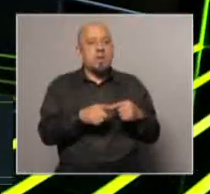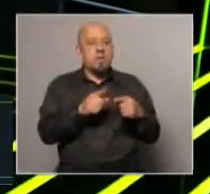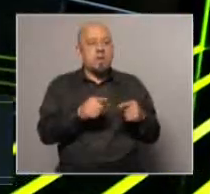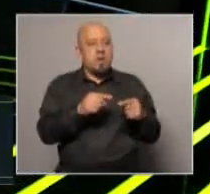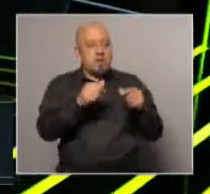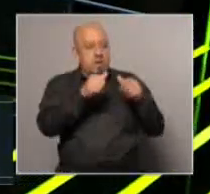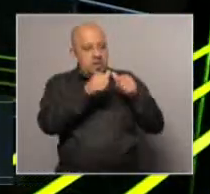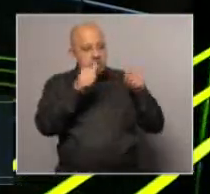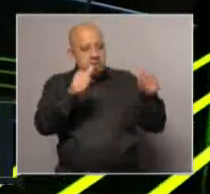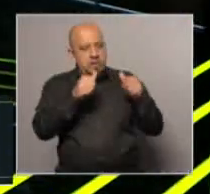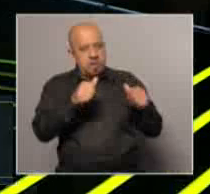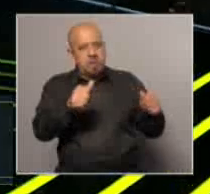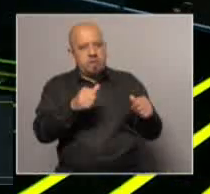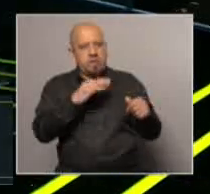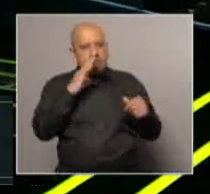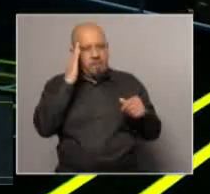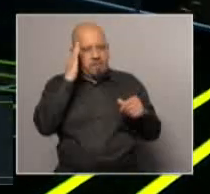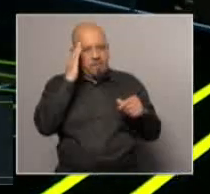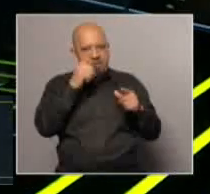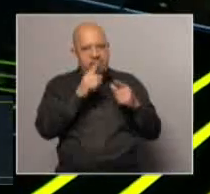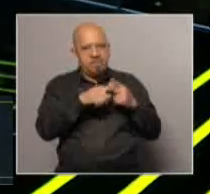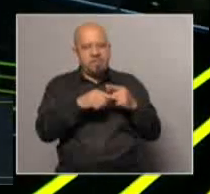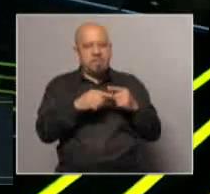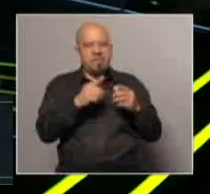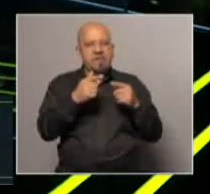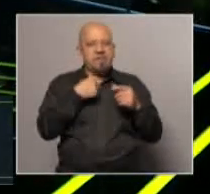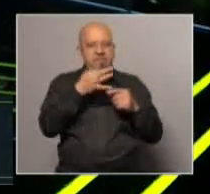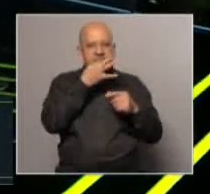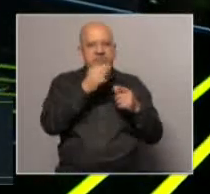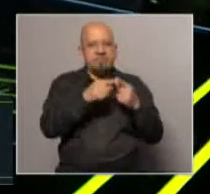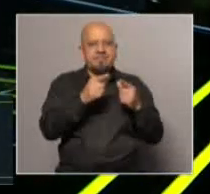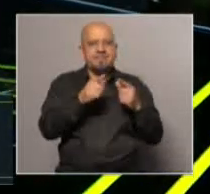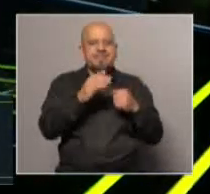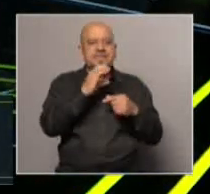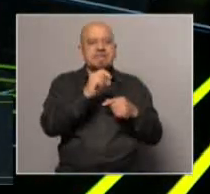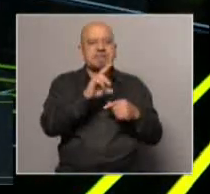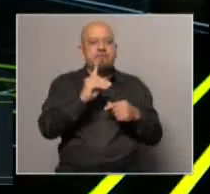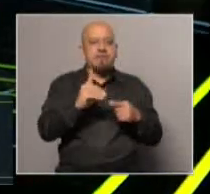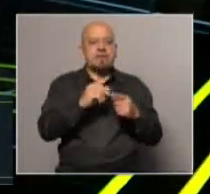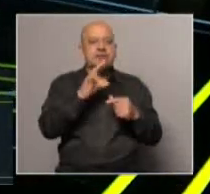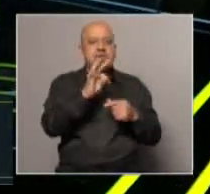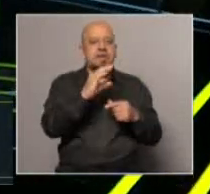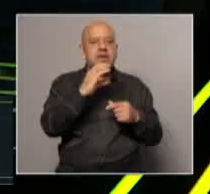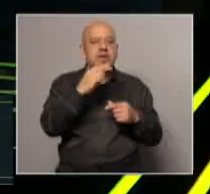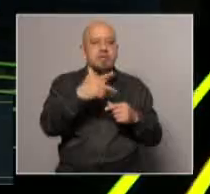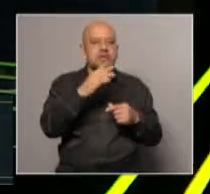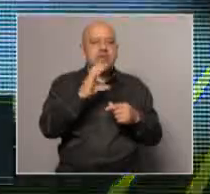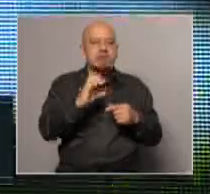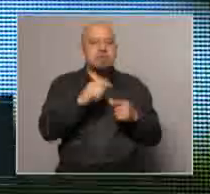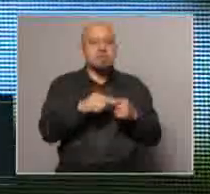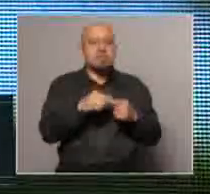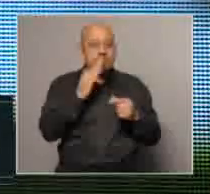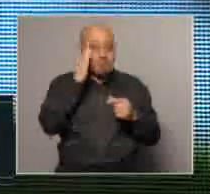etiquetado, que se sepa realmente, porque esos dos principios activos de los que hablábamos, ¿no? El CBD y el THC. Exactamente, THC.